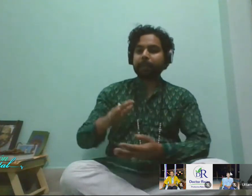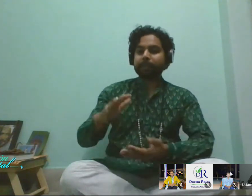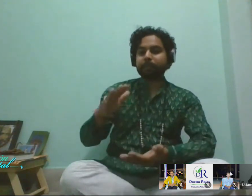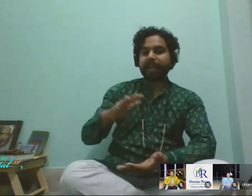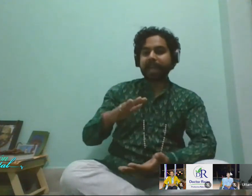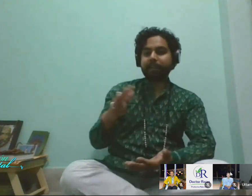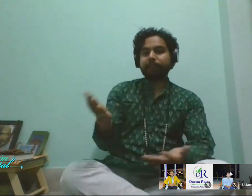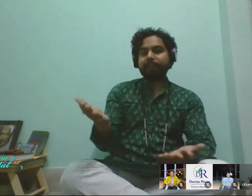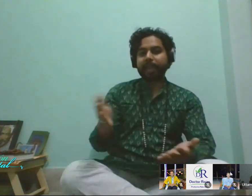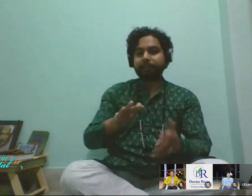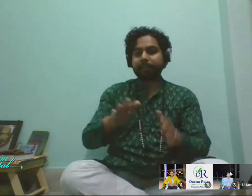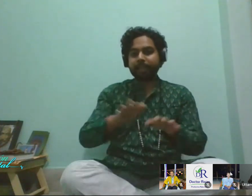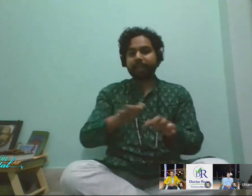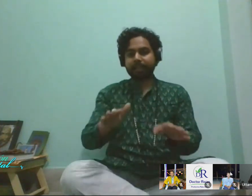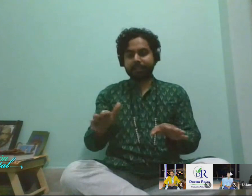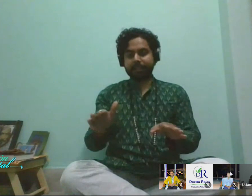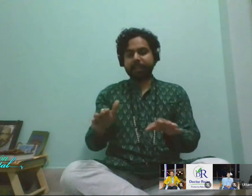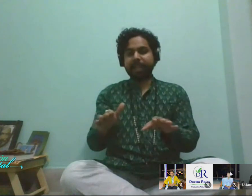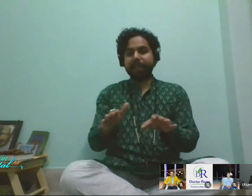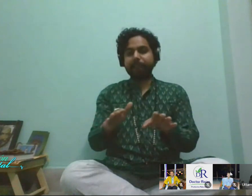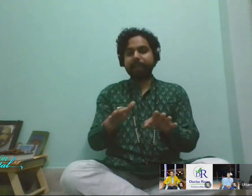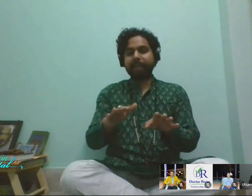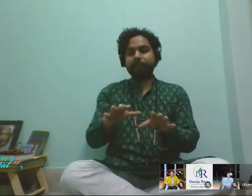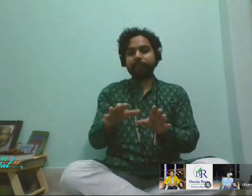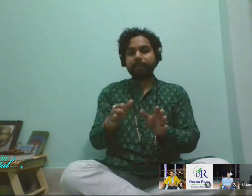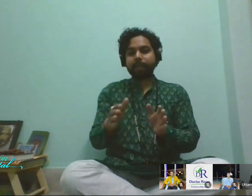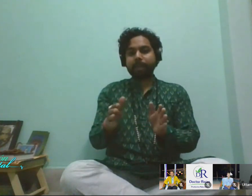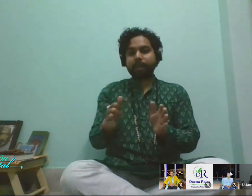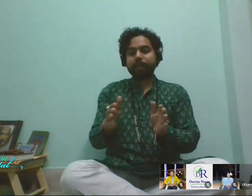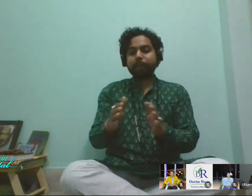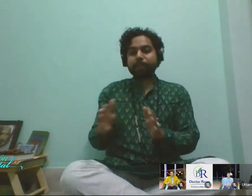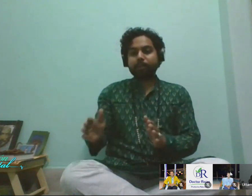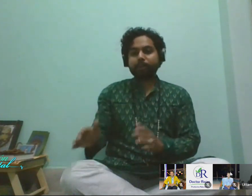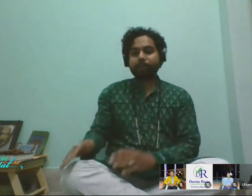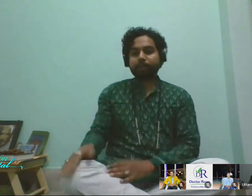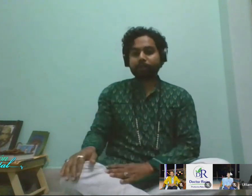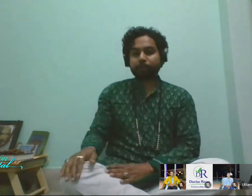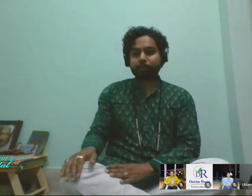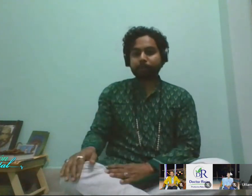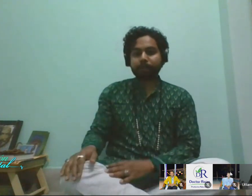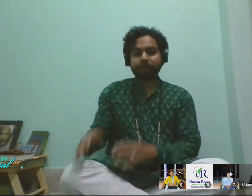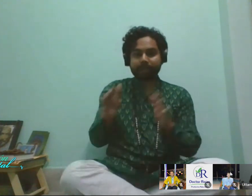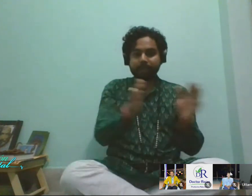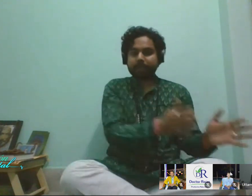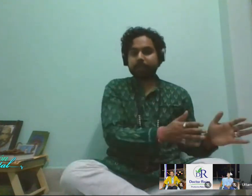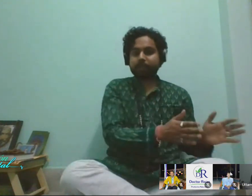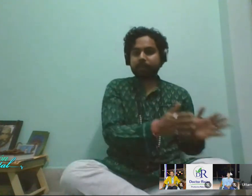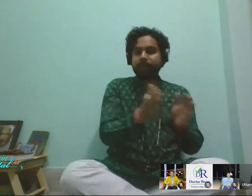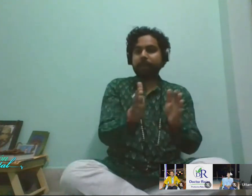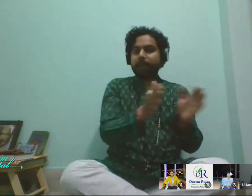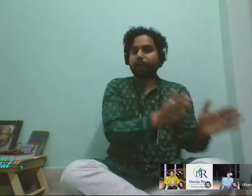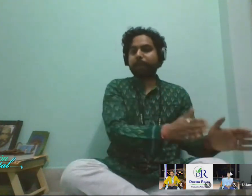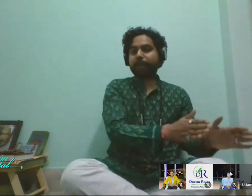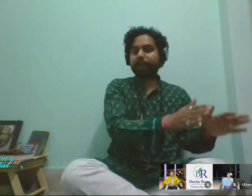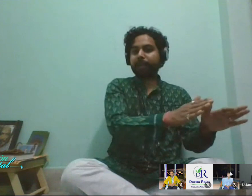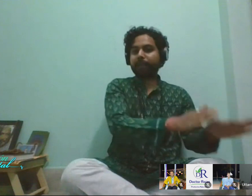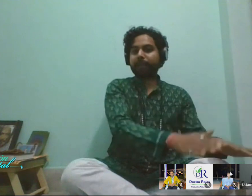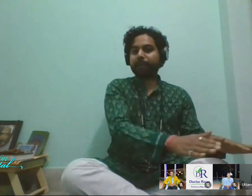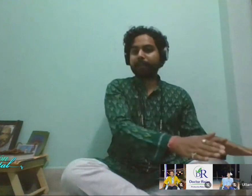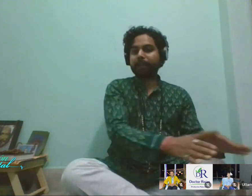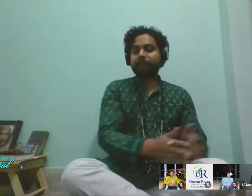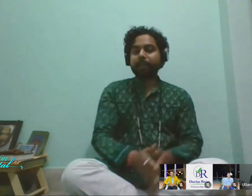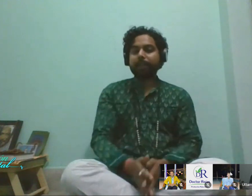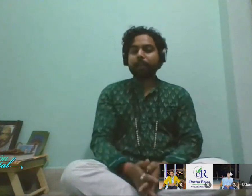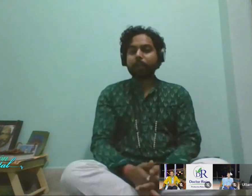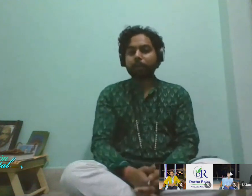it's because we have three classes, and we have the majority of the people is coming in